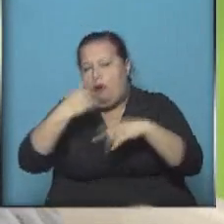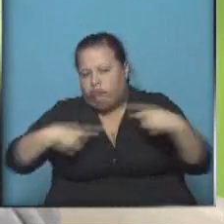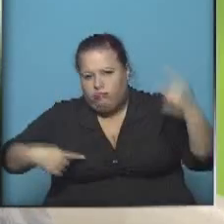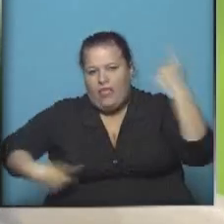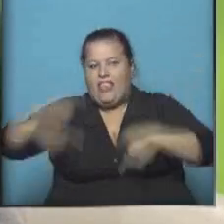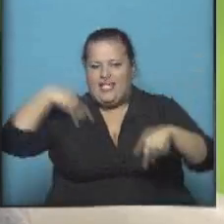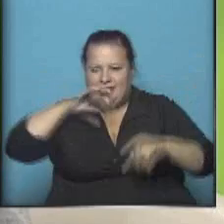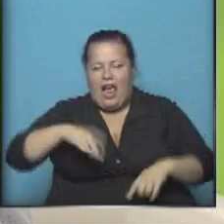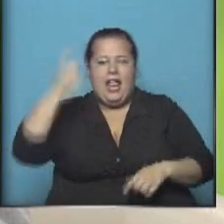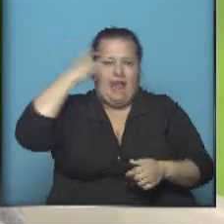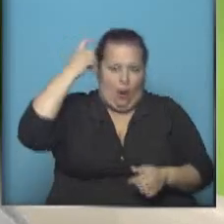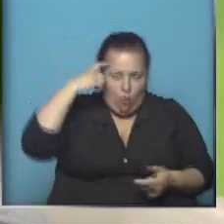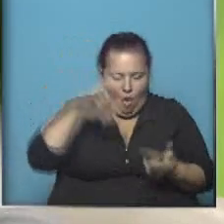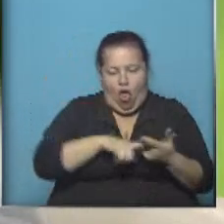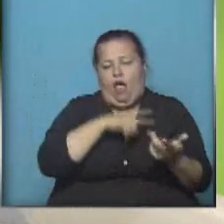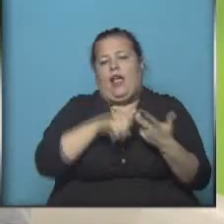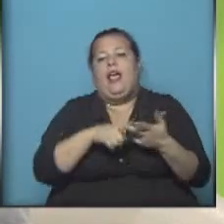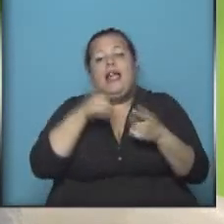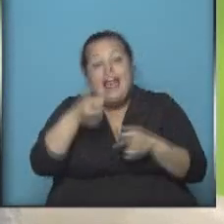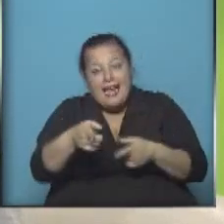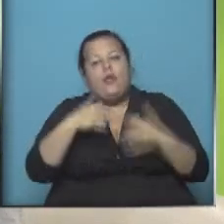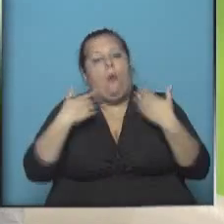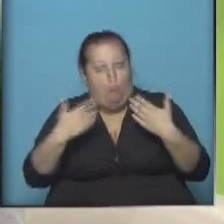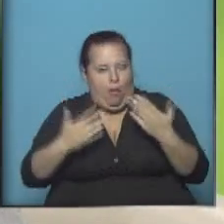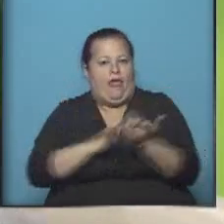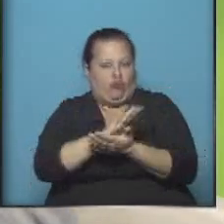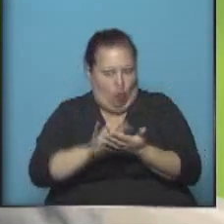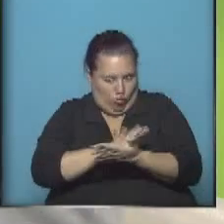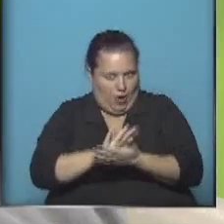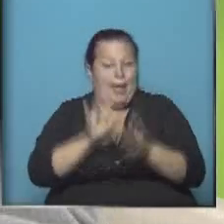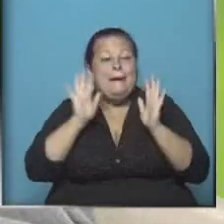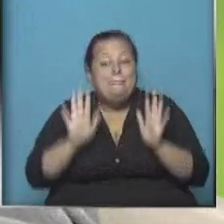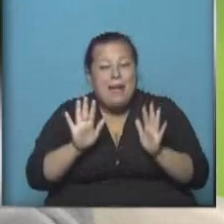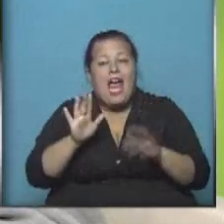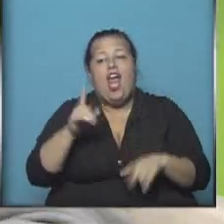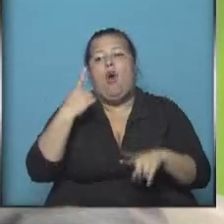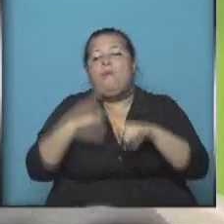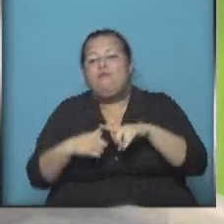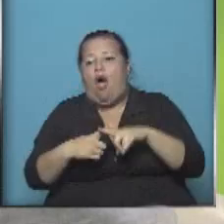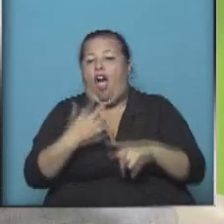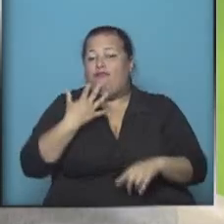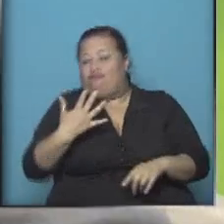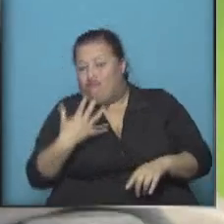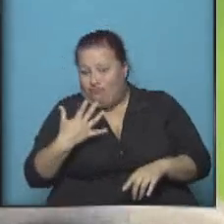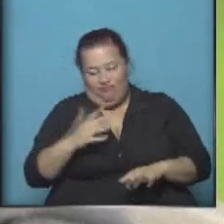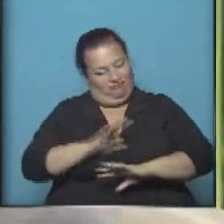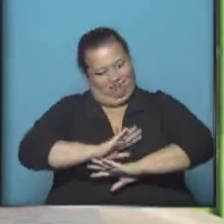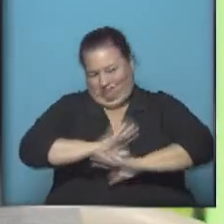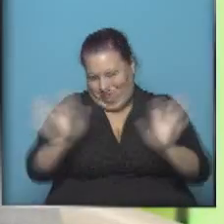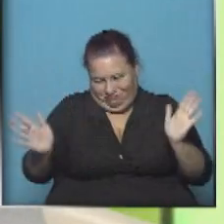vasculares, neurológicas. En ese caso puede resolver. Pero en casos de la estética